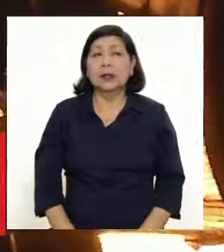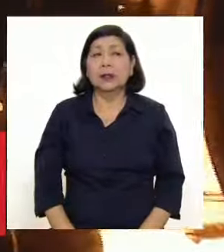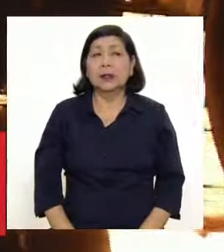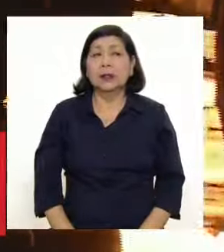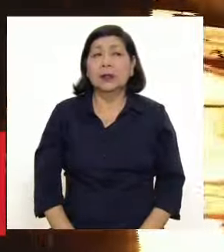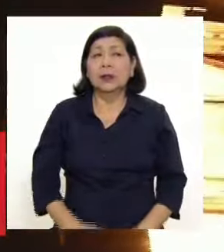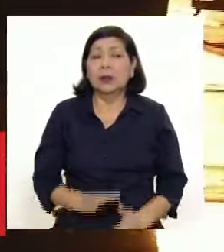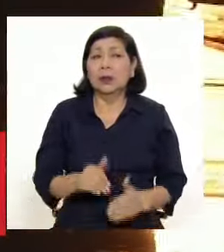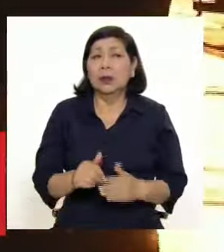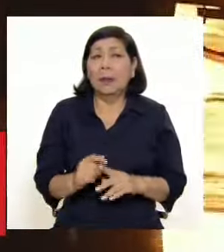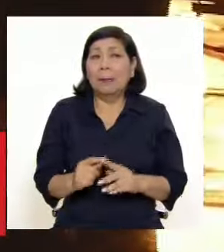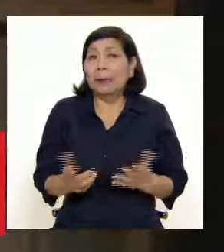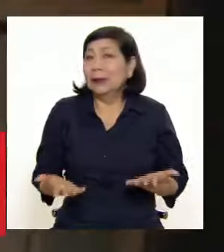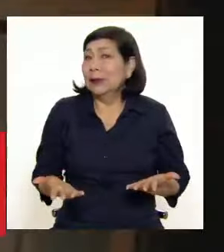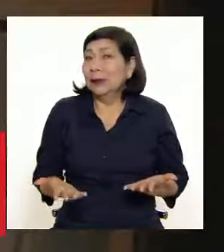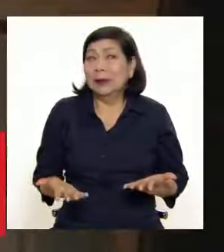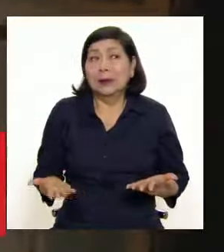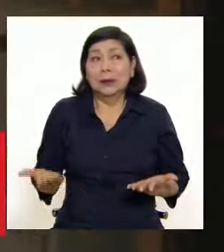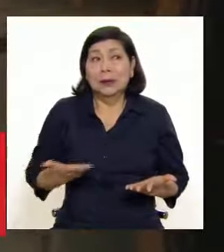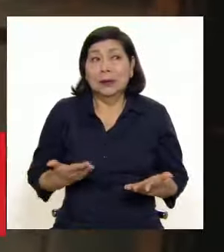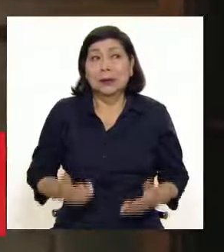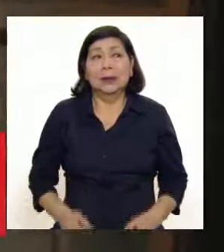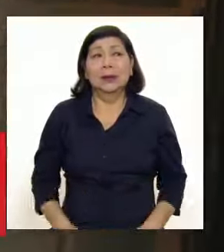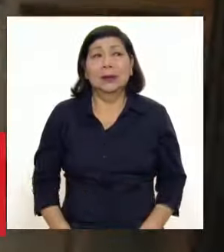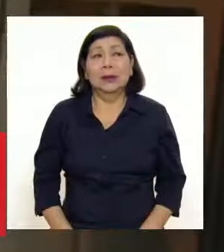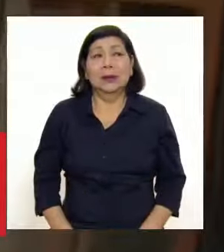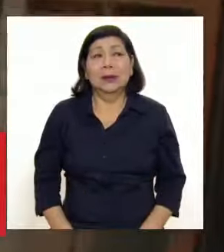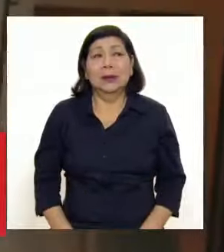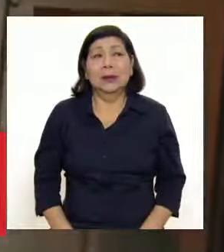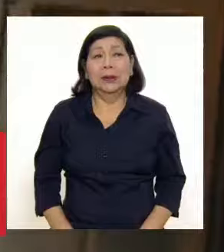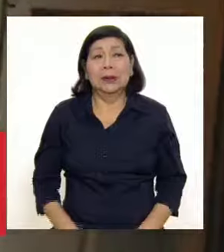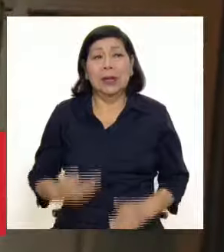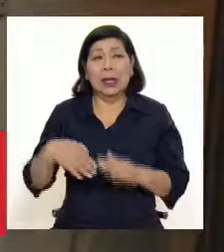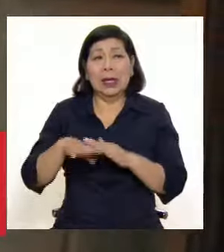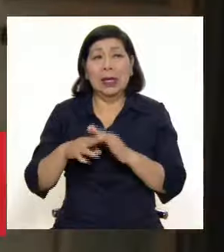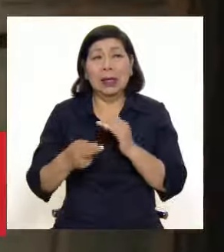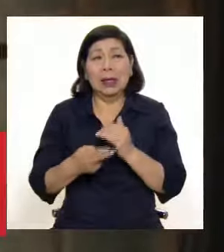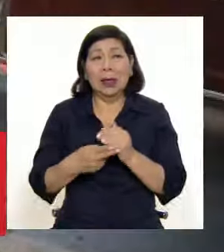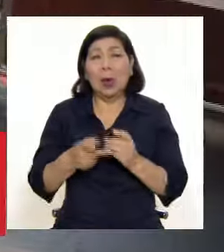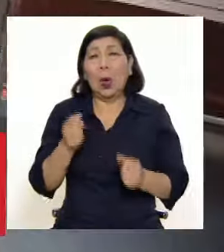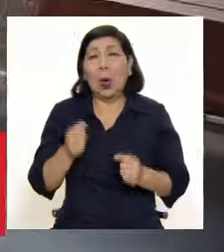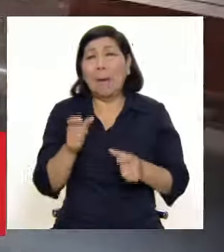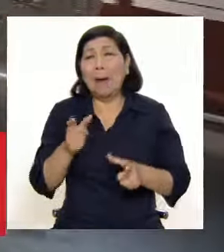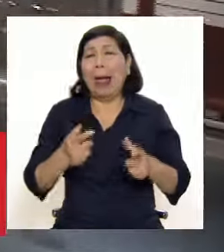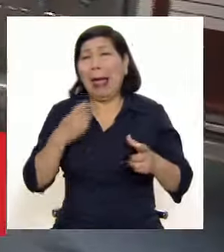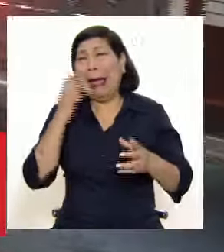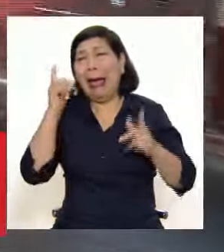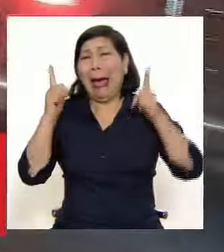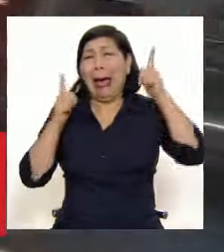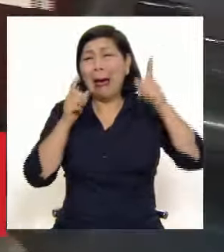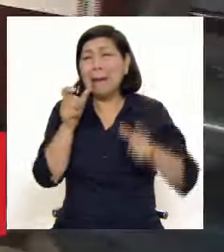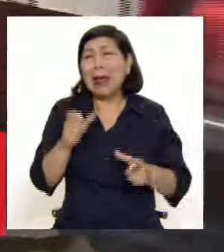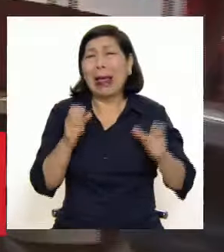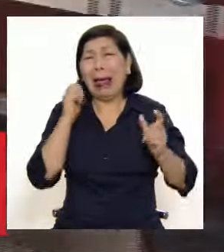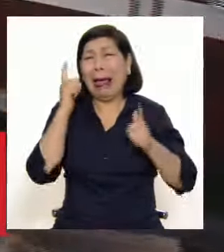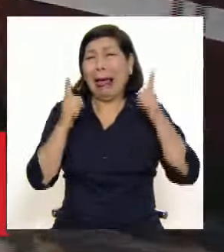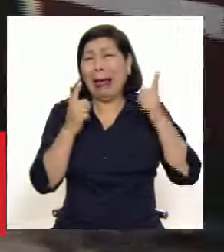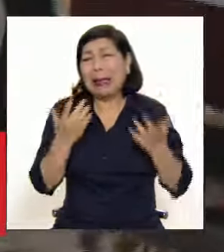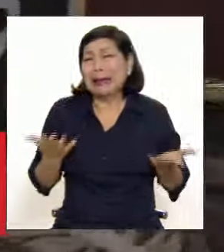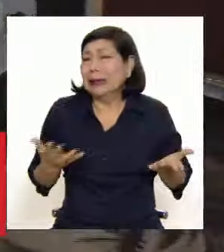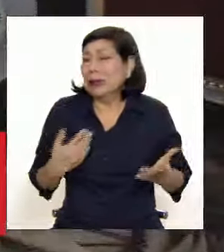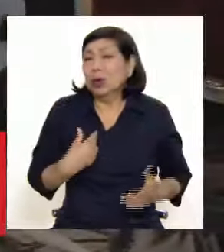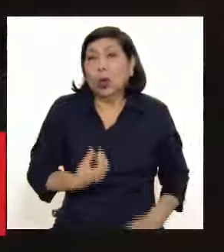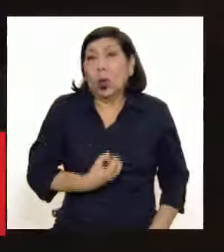Todos nos alarmamos porque nos empezó a pegar el calor adentro de las casas, todo el mundo corriendo, la gente gritando y bueno,